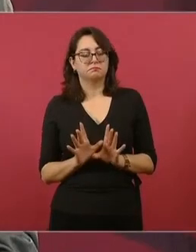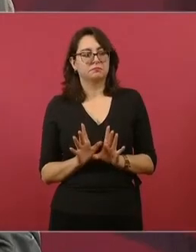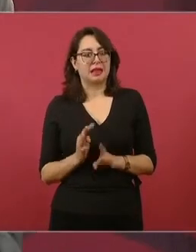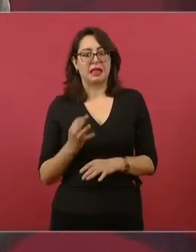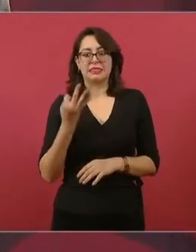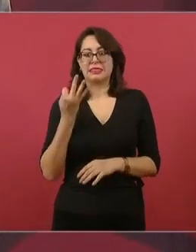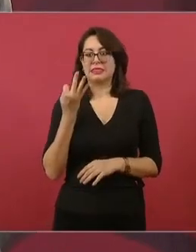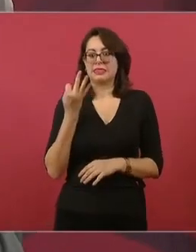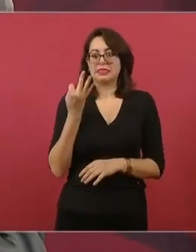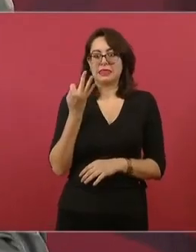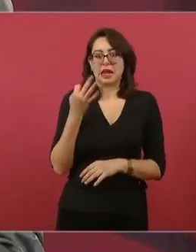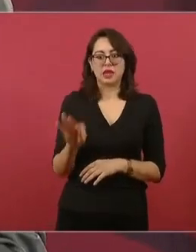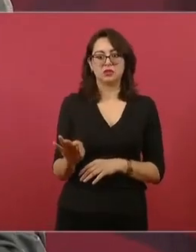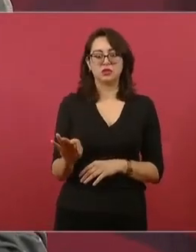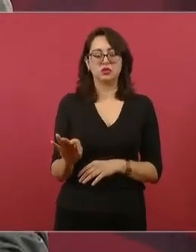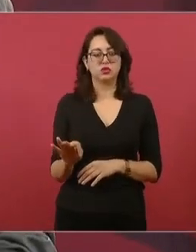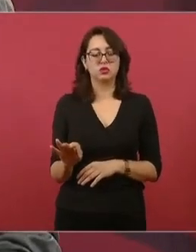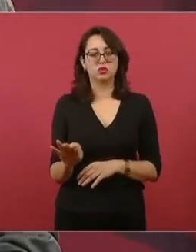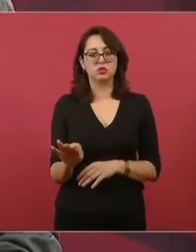o ese día,